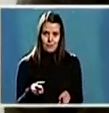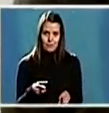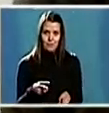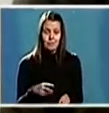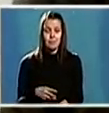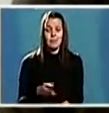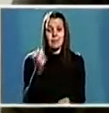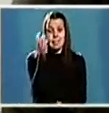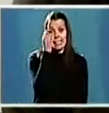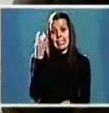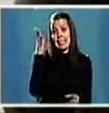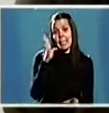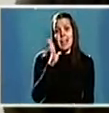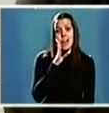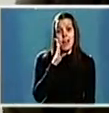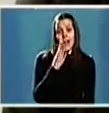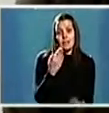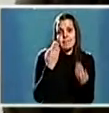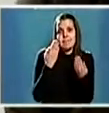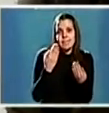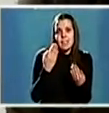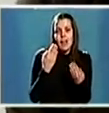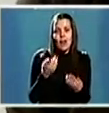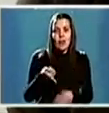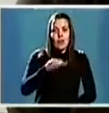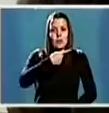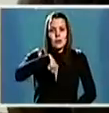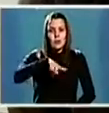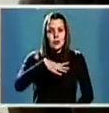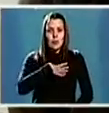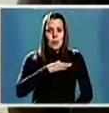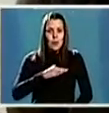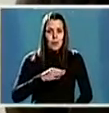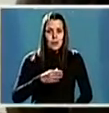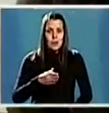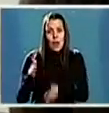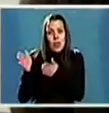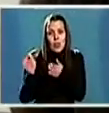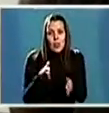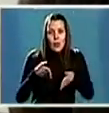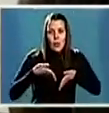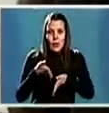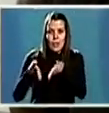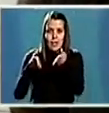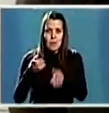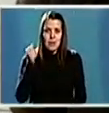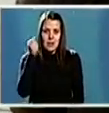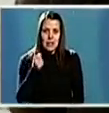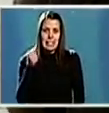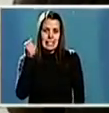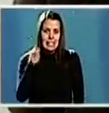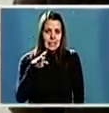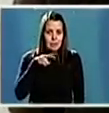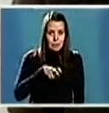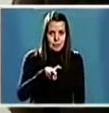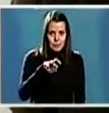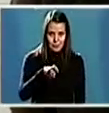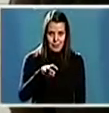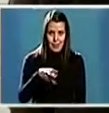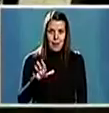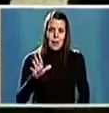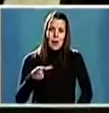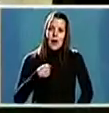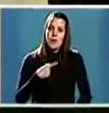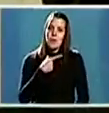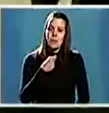Gracias a esta iniciativa, pois podíamos facer un trociño de Camiño de Santiago e me gustaría